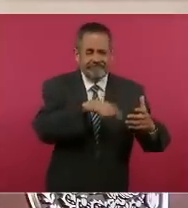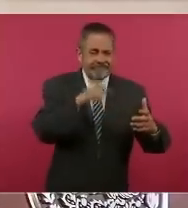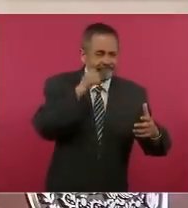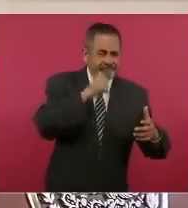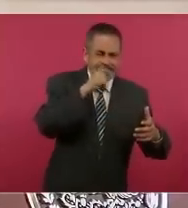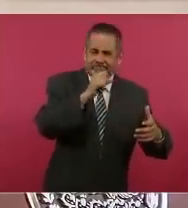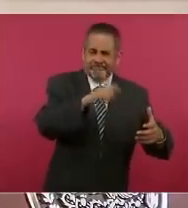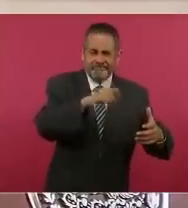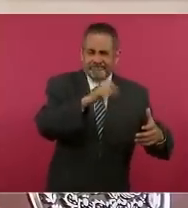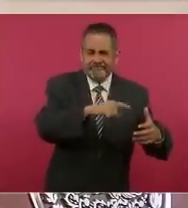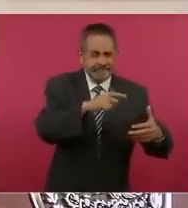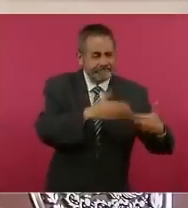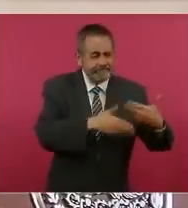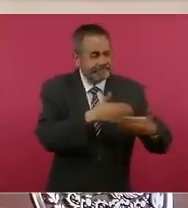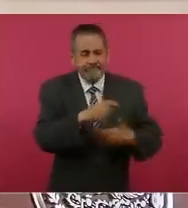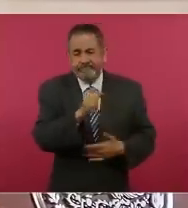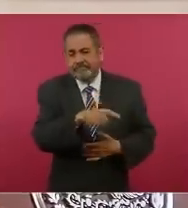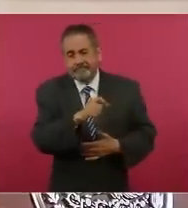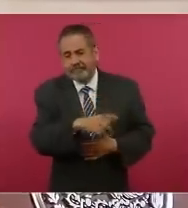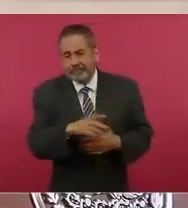y en México pues